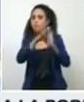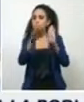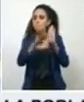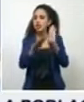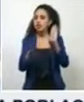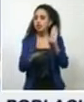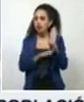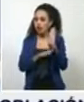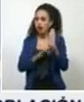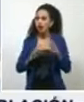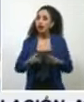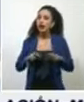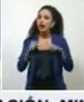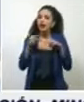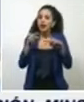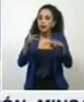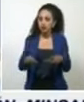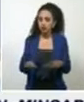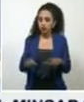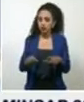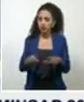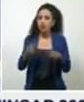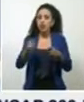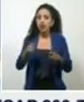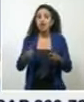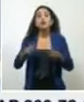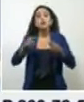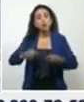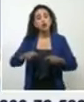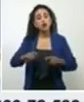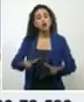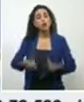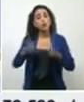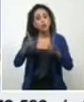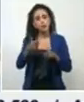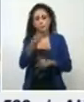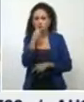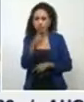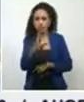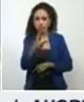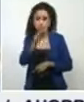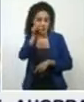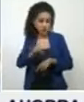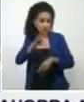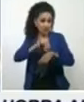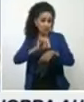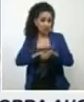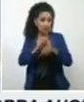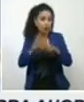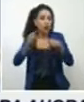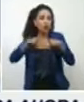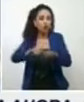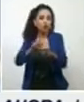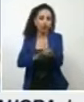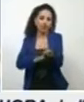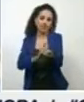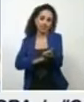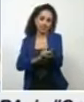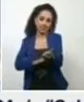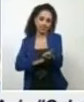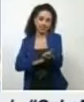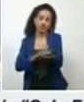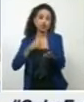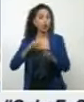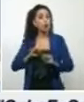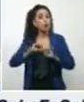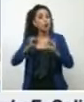reiterar las medidas que se deben cumplimentar con el paciente diabético. No obstante, sí, estoy a la obligación de decir que para una